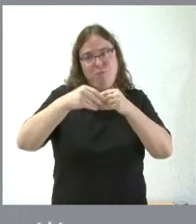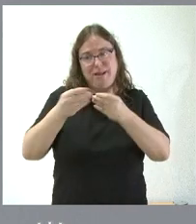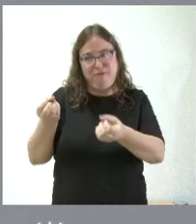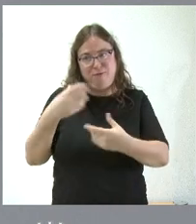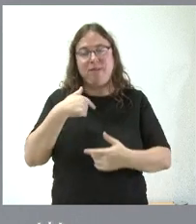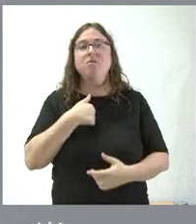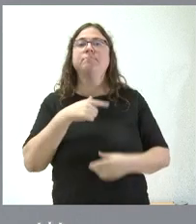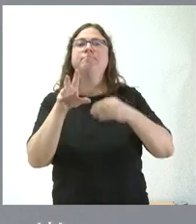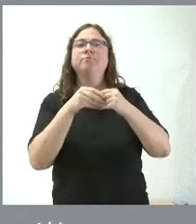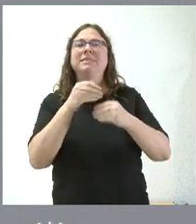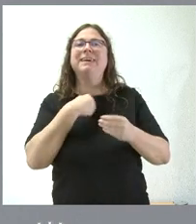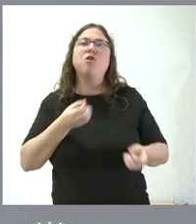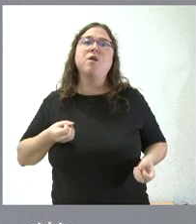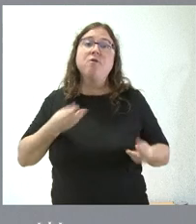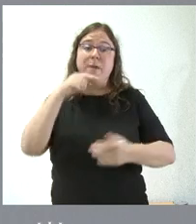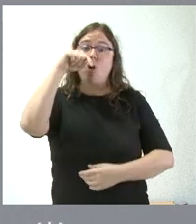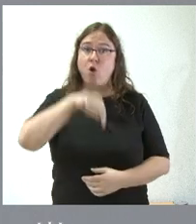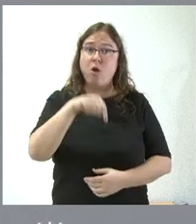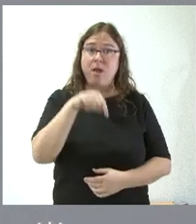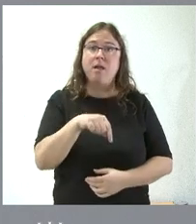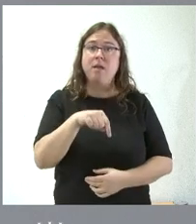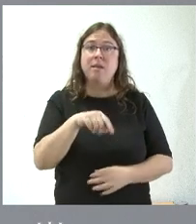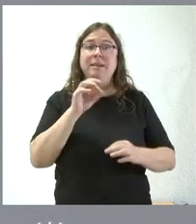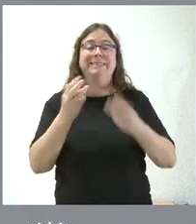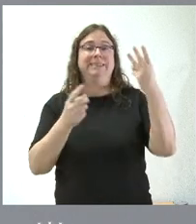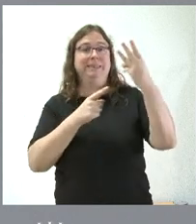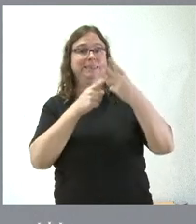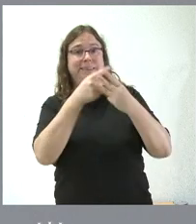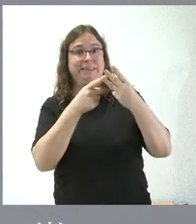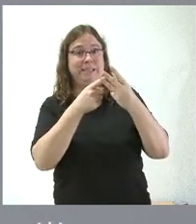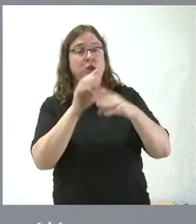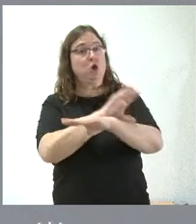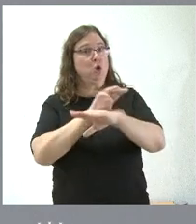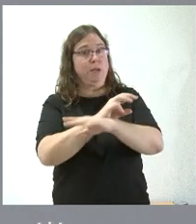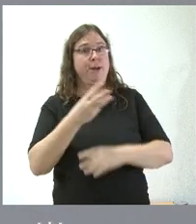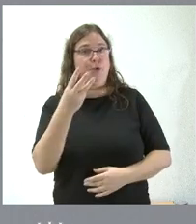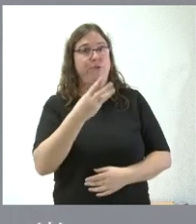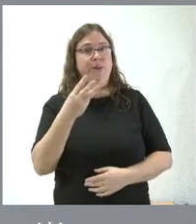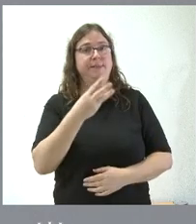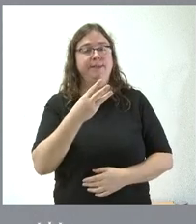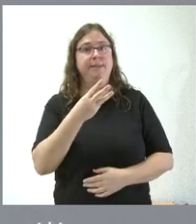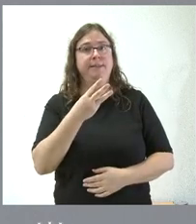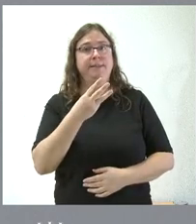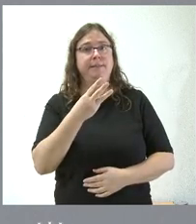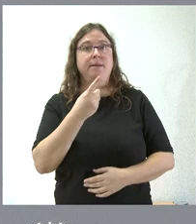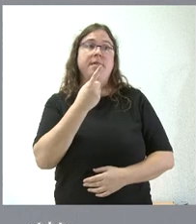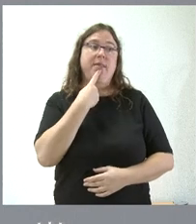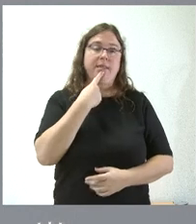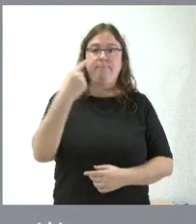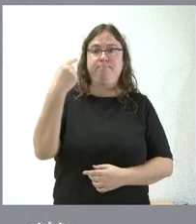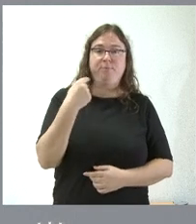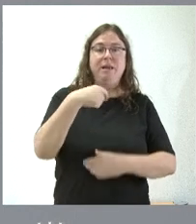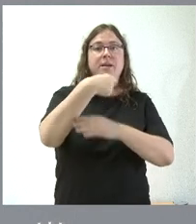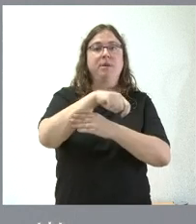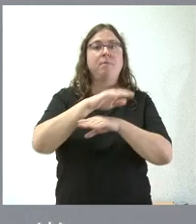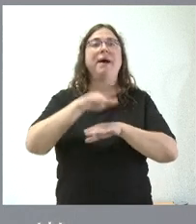usted me pedía Les informo que hoy mismo los tres consejeros que estábamos indicados por el presidente para hacer